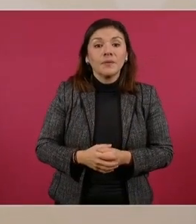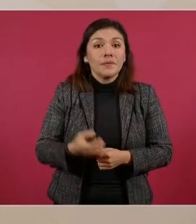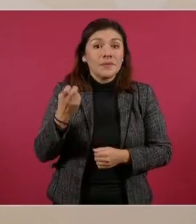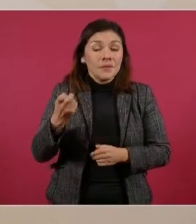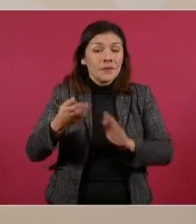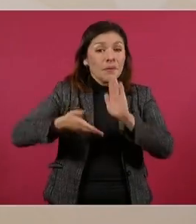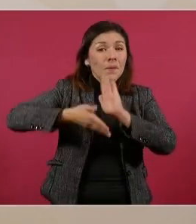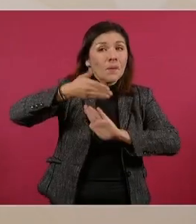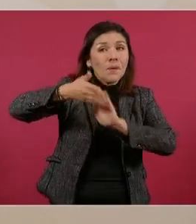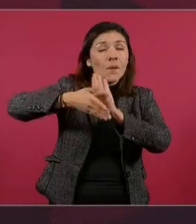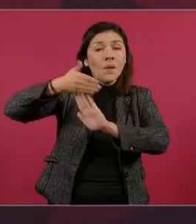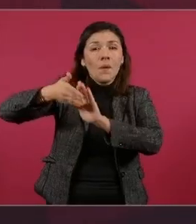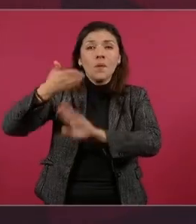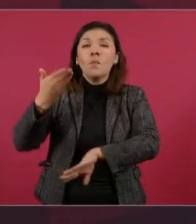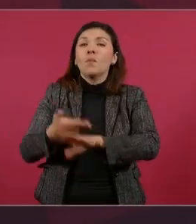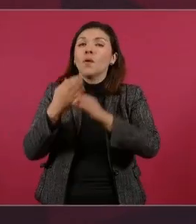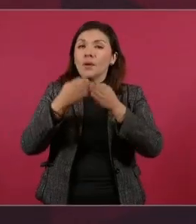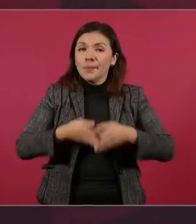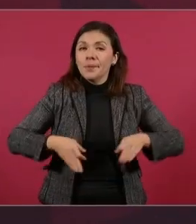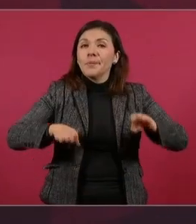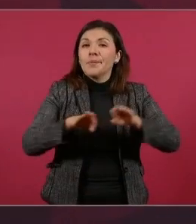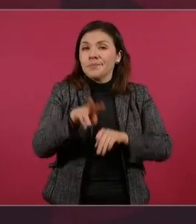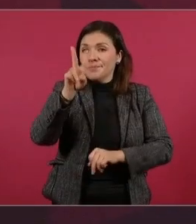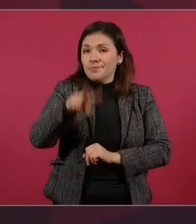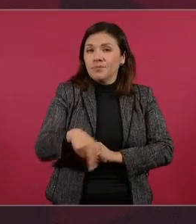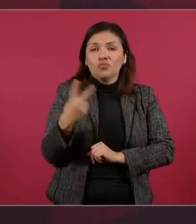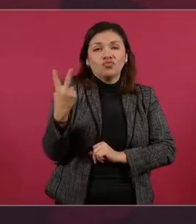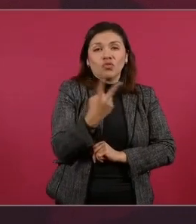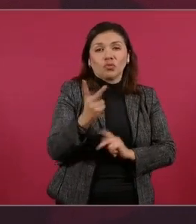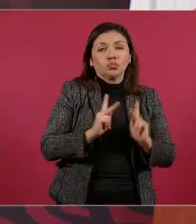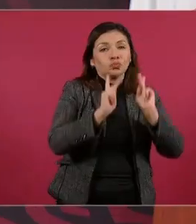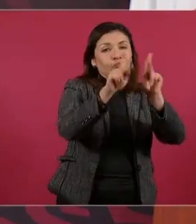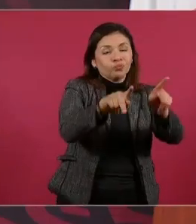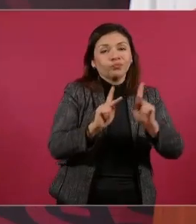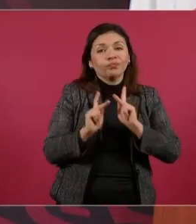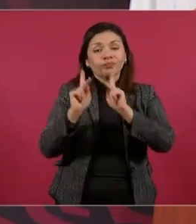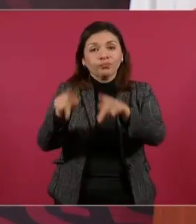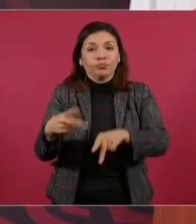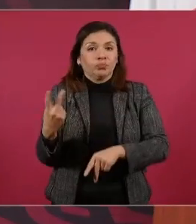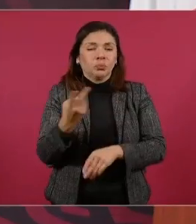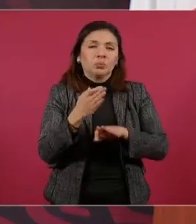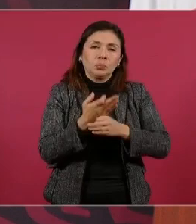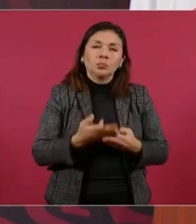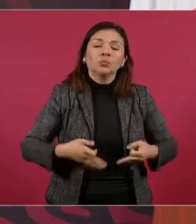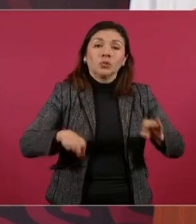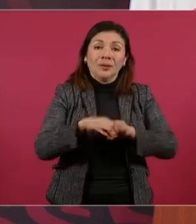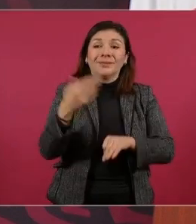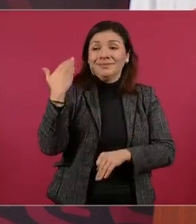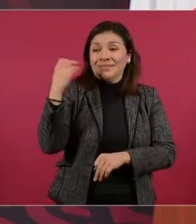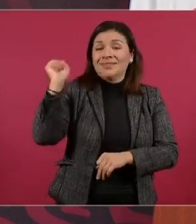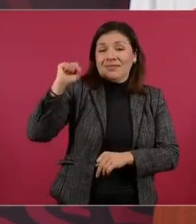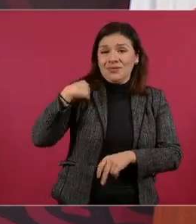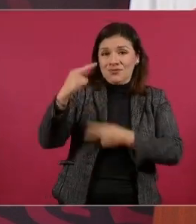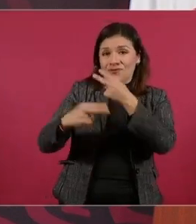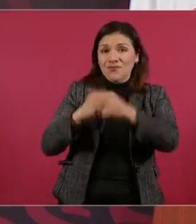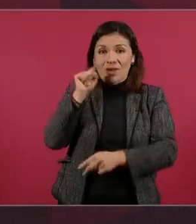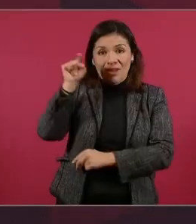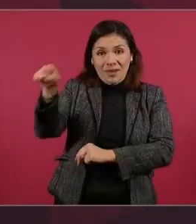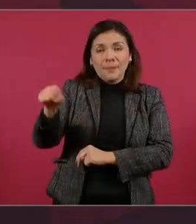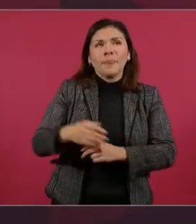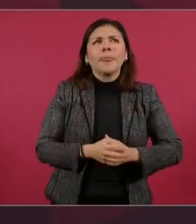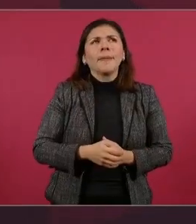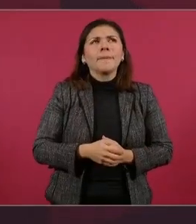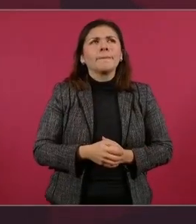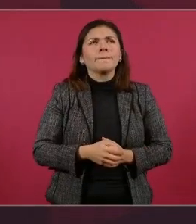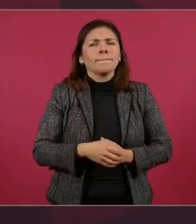obra muy importante Bueno las dos y estuve por allá y había